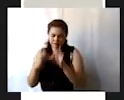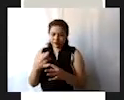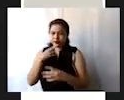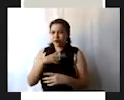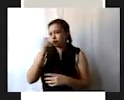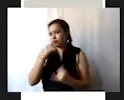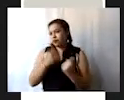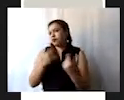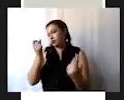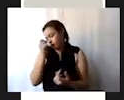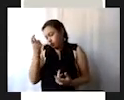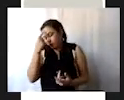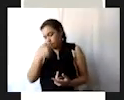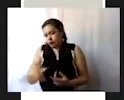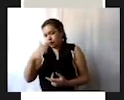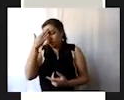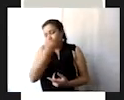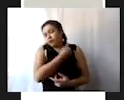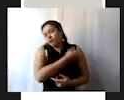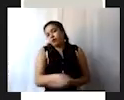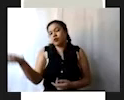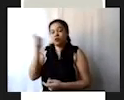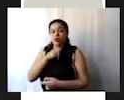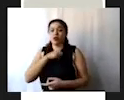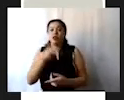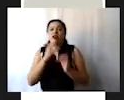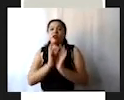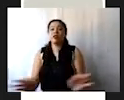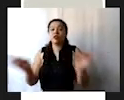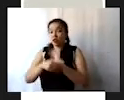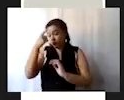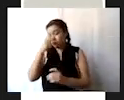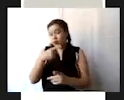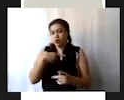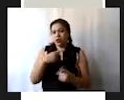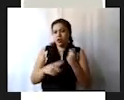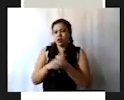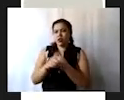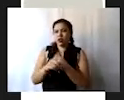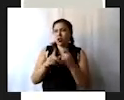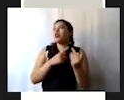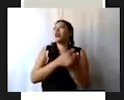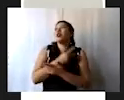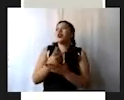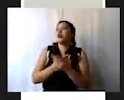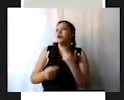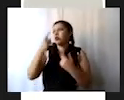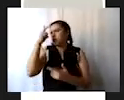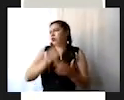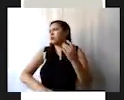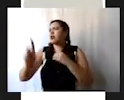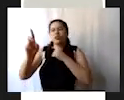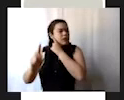creación de una capacidad propia será fundamental para promover la expansión de los programas del 2030.